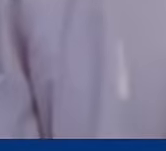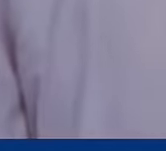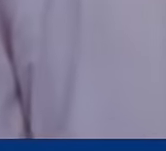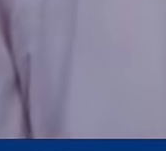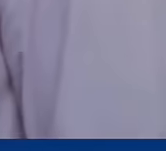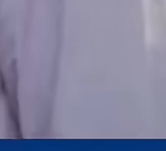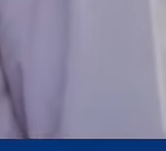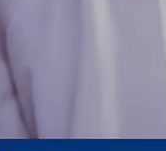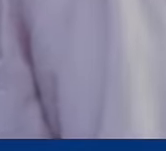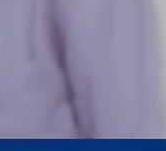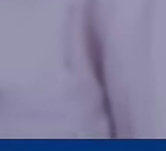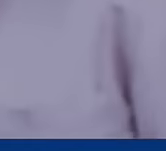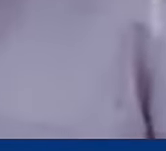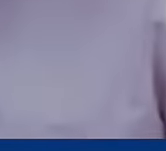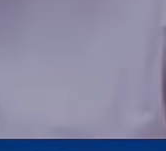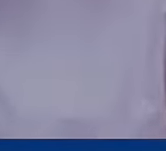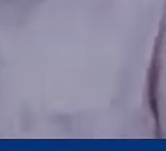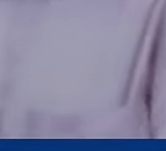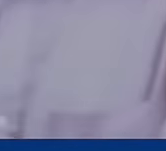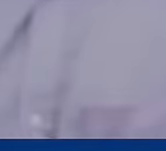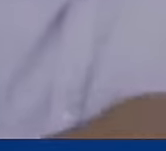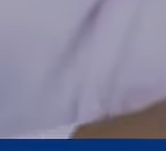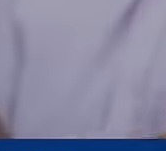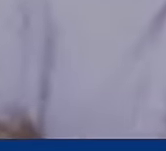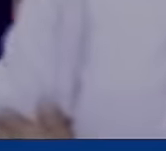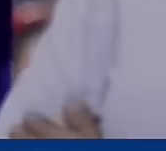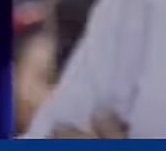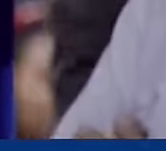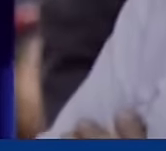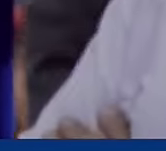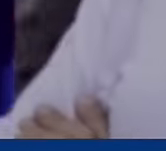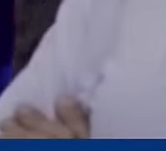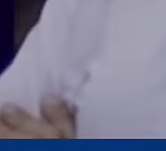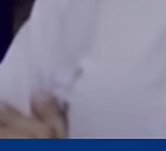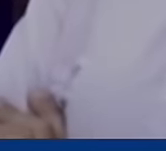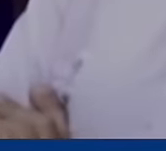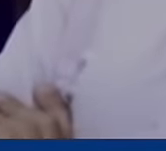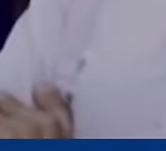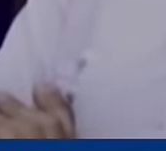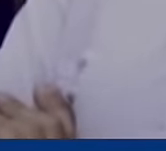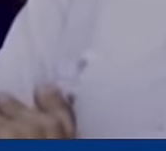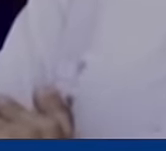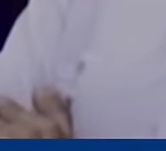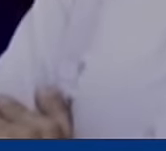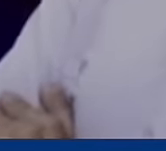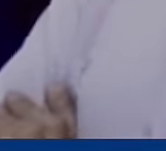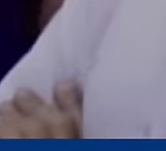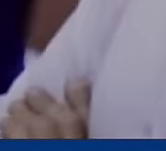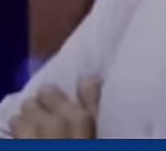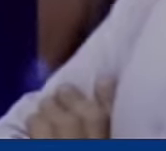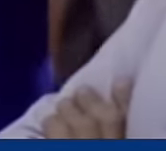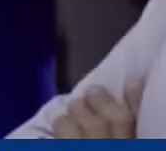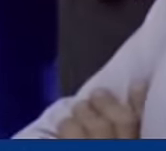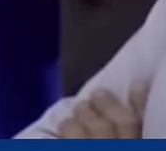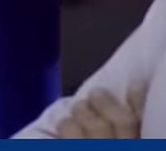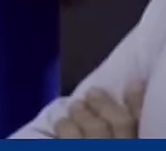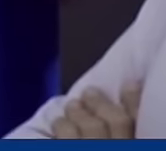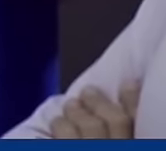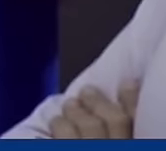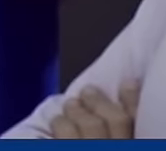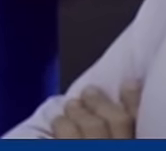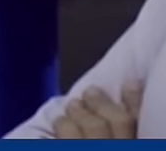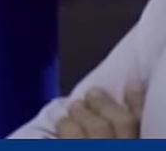Hola, presidente, ¿cómo está? Presidente, Edmundo González Urrutia desconoció la sala electoral. Sus partidos vinieron, pero también desconocieron la